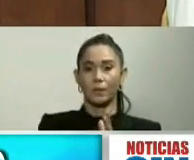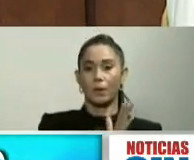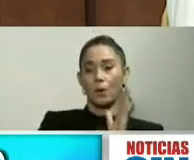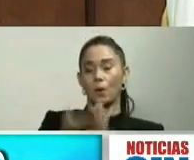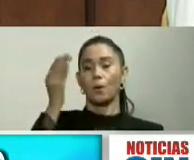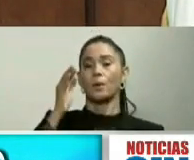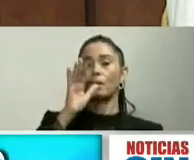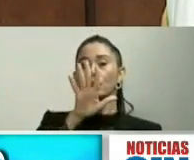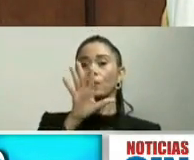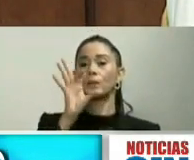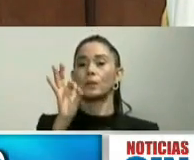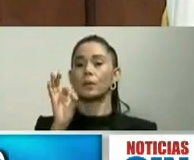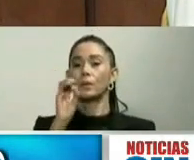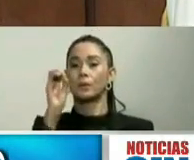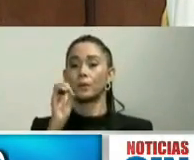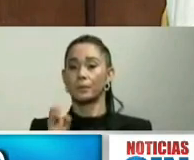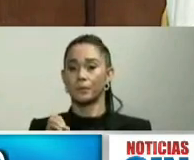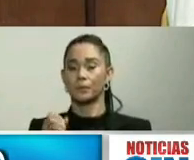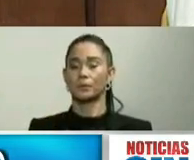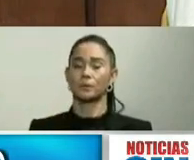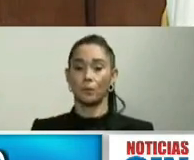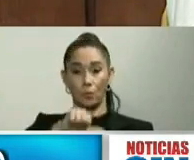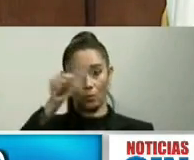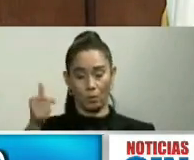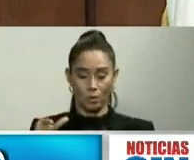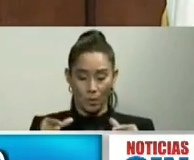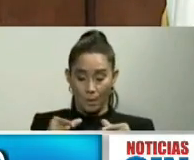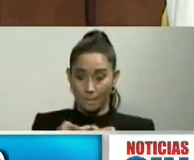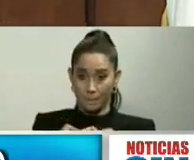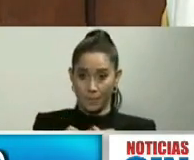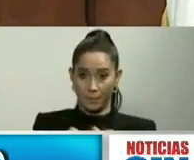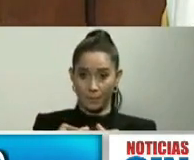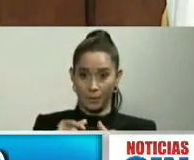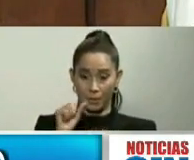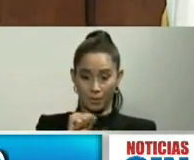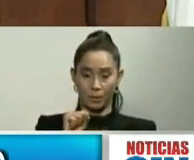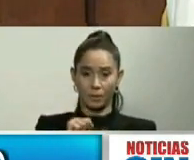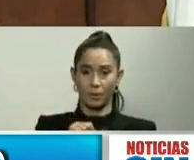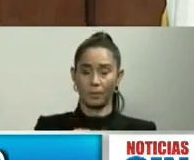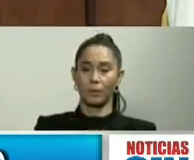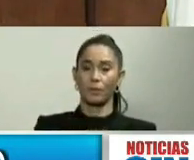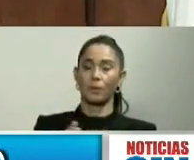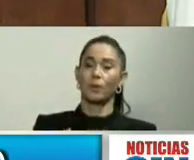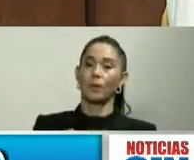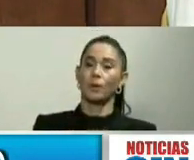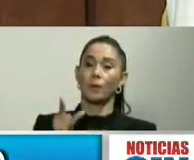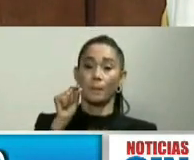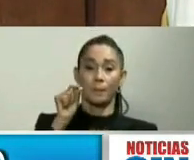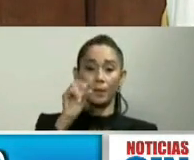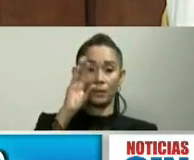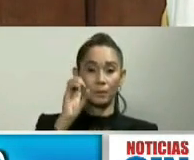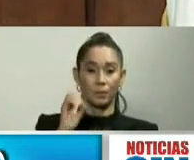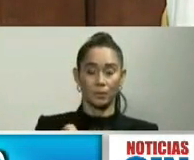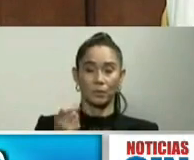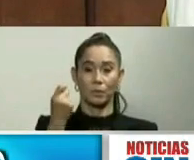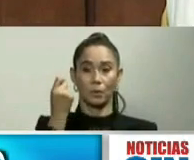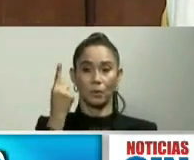59%. De 12.900 pesos para empresas pequeñas, con un 20% de aumento, y